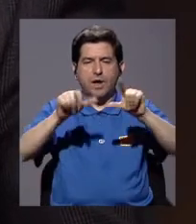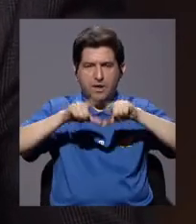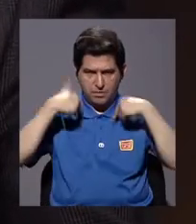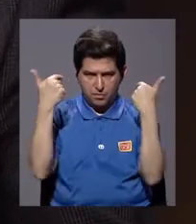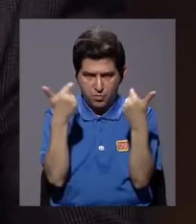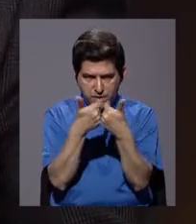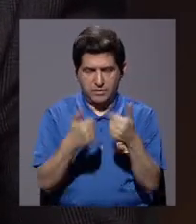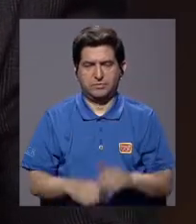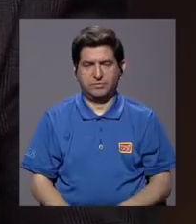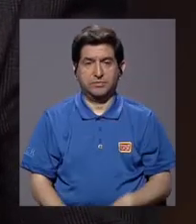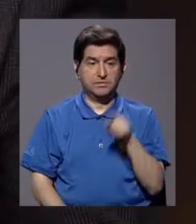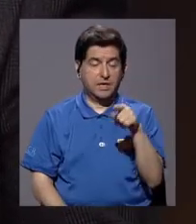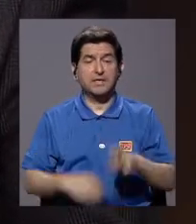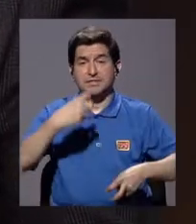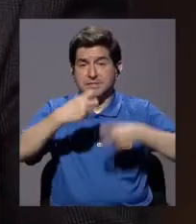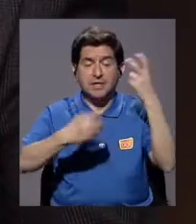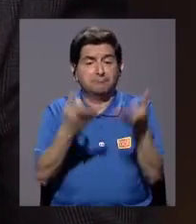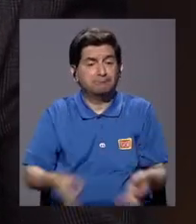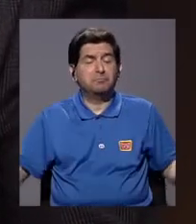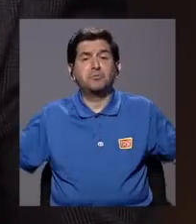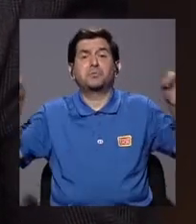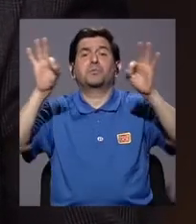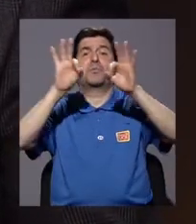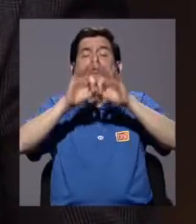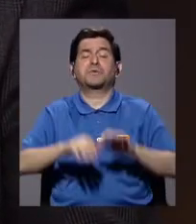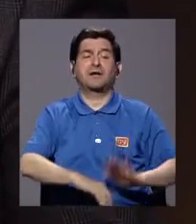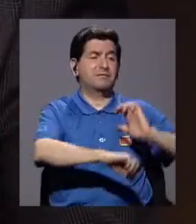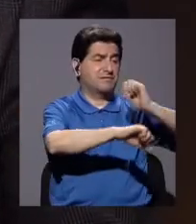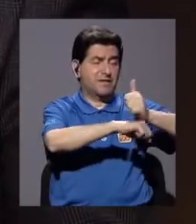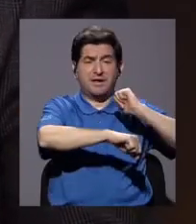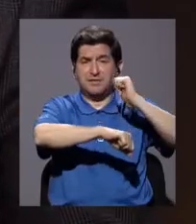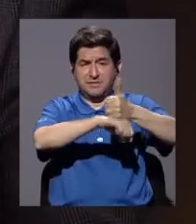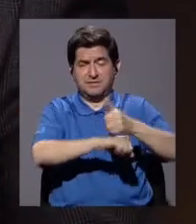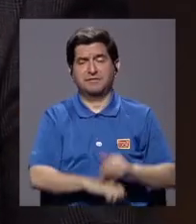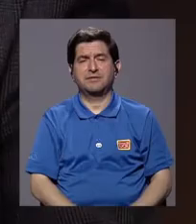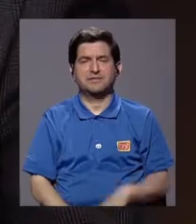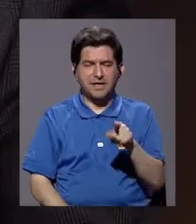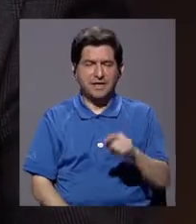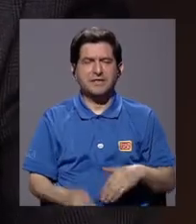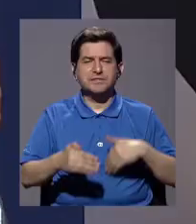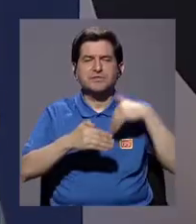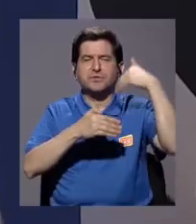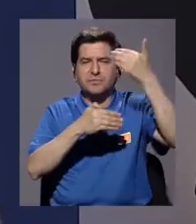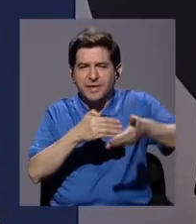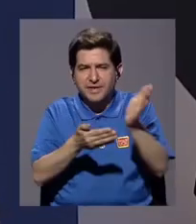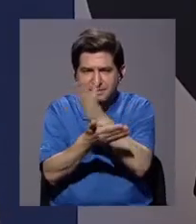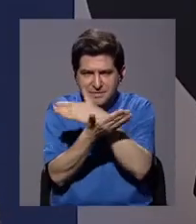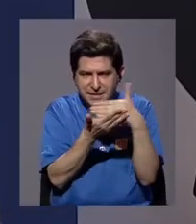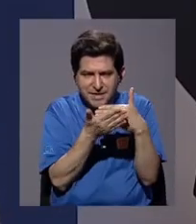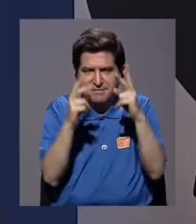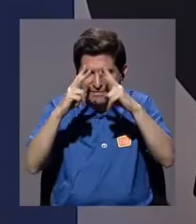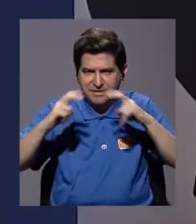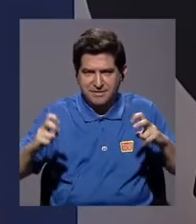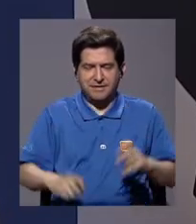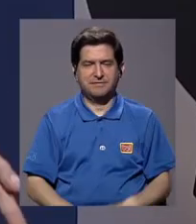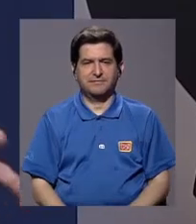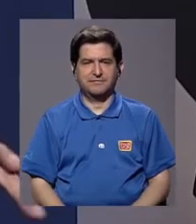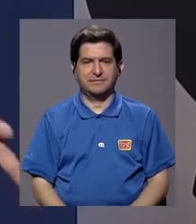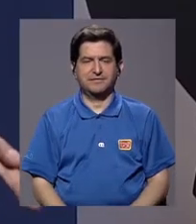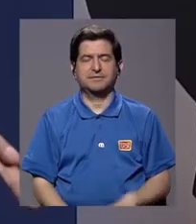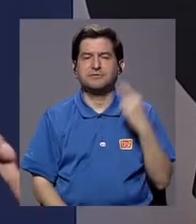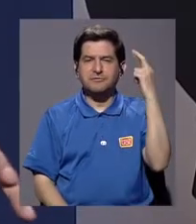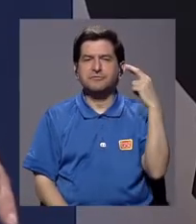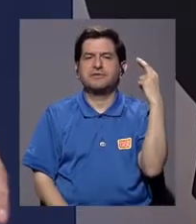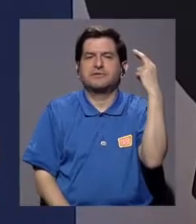convenciones colectivas, es un problema importante para poder definir una tarifa. Vamos a dejar eso para el otro bloque. Vamos a dejar eso para el otro bloque y